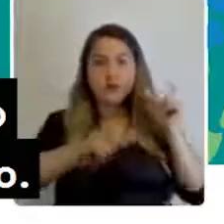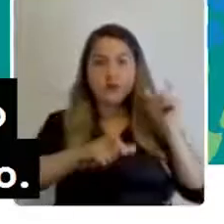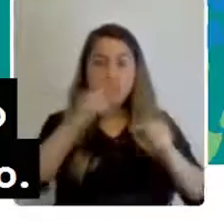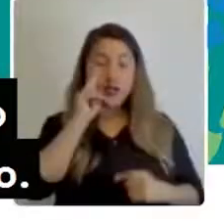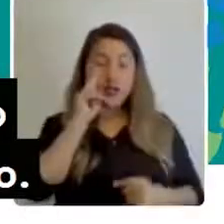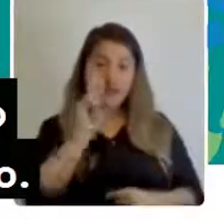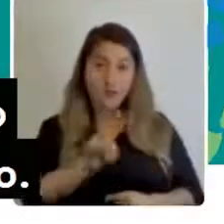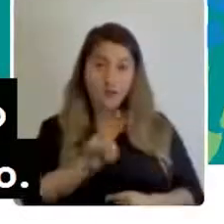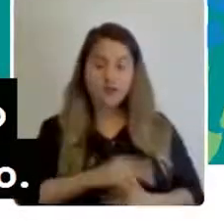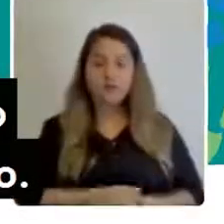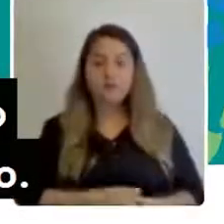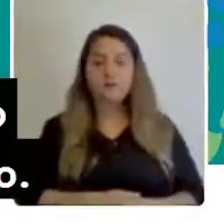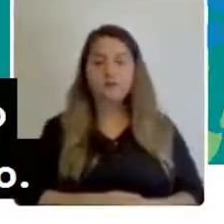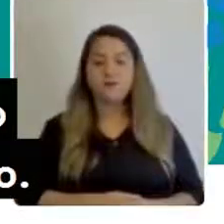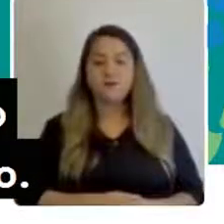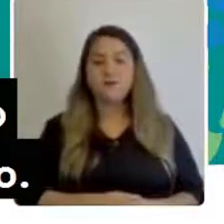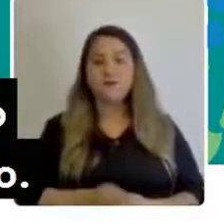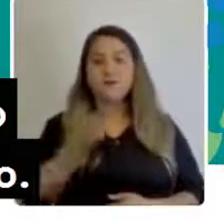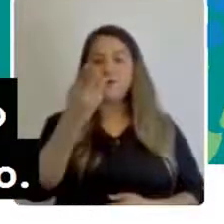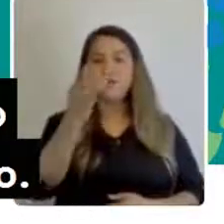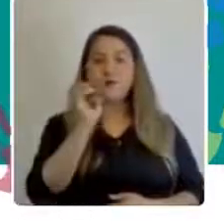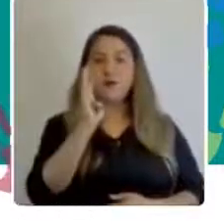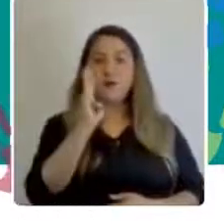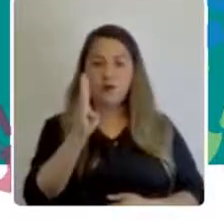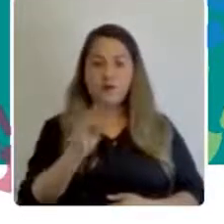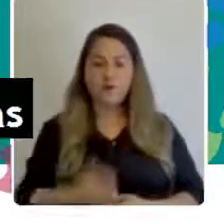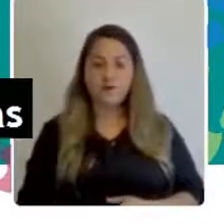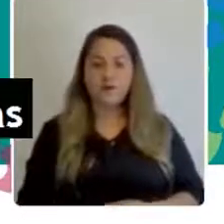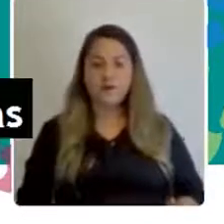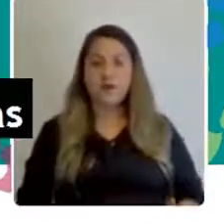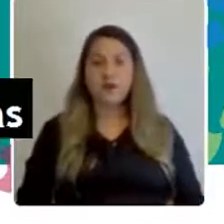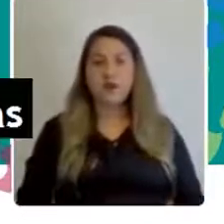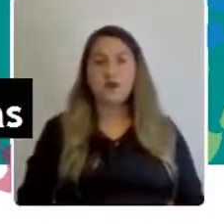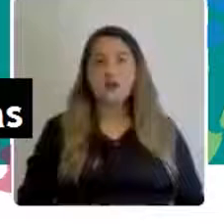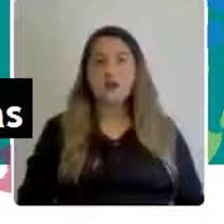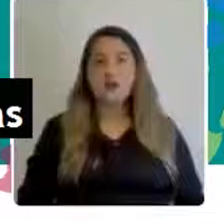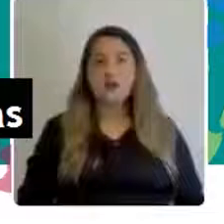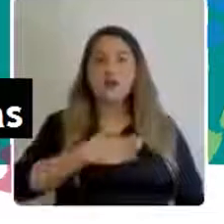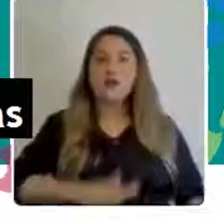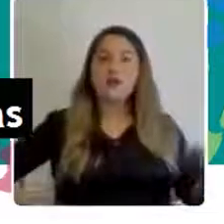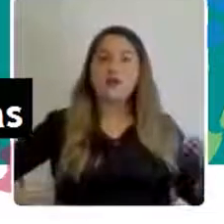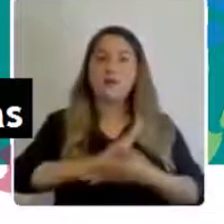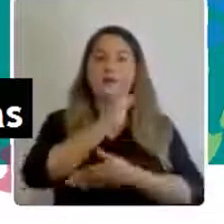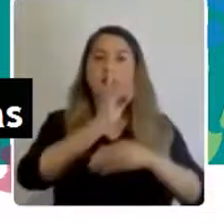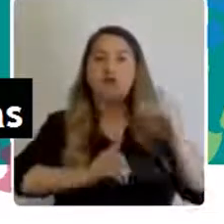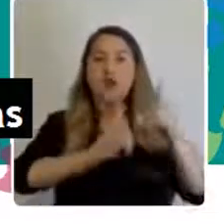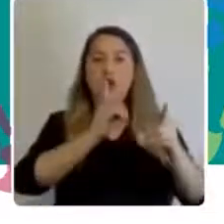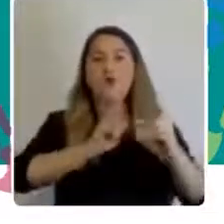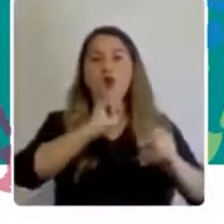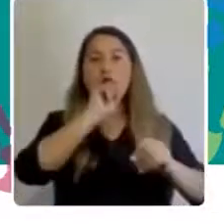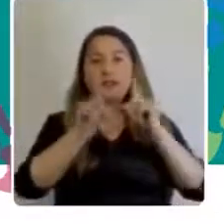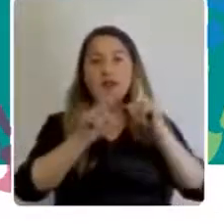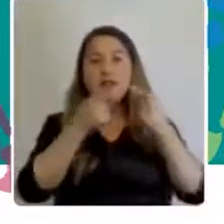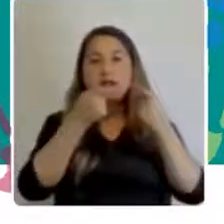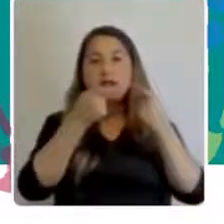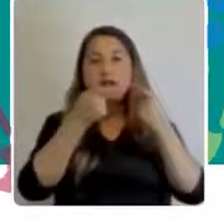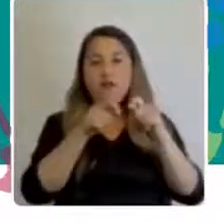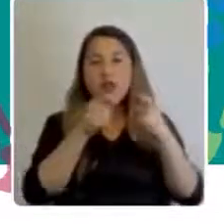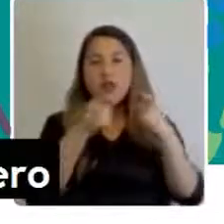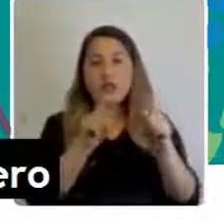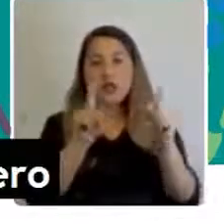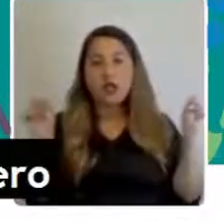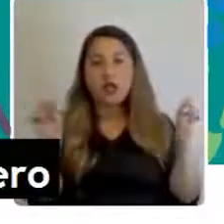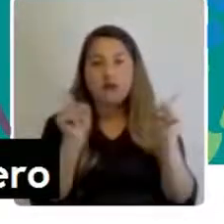de la web y de las plataformas en este momento. Quiero partir con un par de preguntas que voy a tratar de unificar en una en aras del